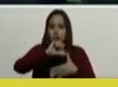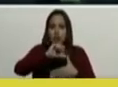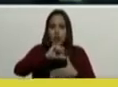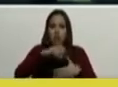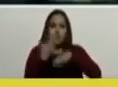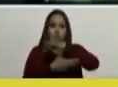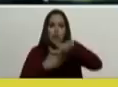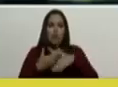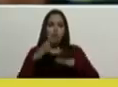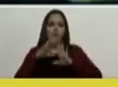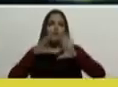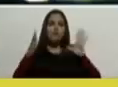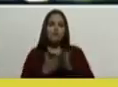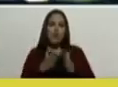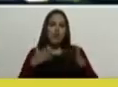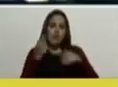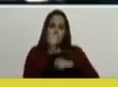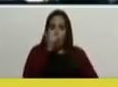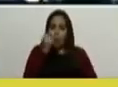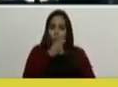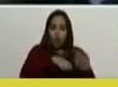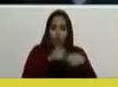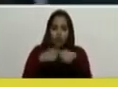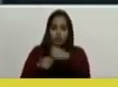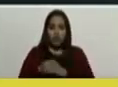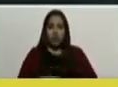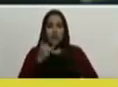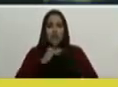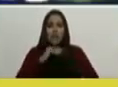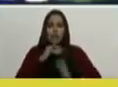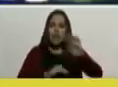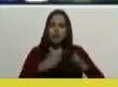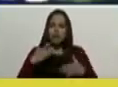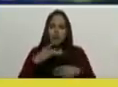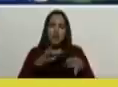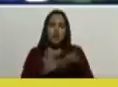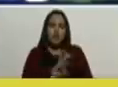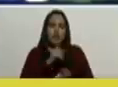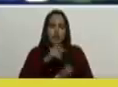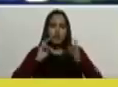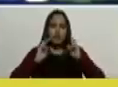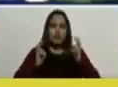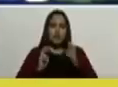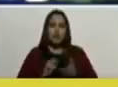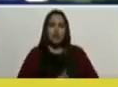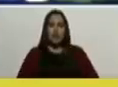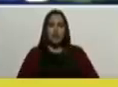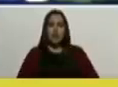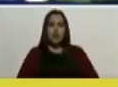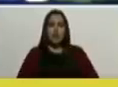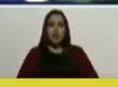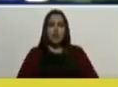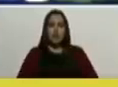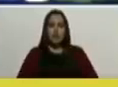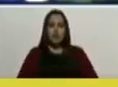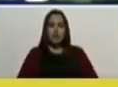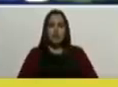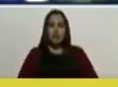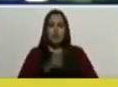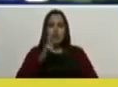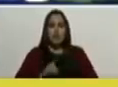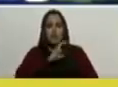Problema Mundial de las Drogas, que dio pasos interesantes en el tema. Y el Consejo Suramericano en materia de seguridad